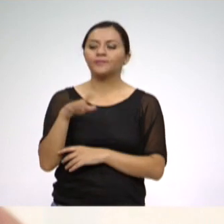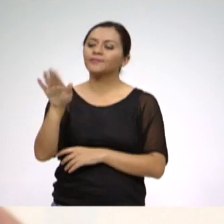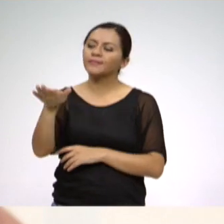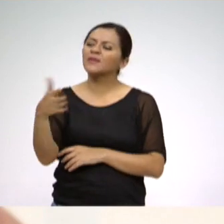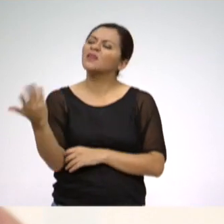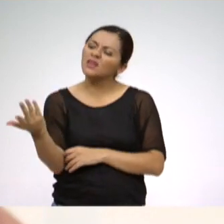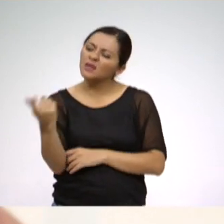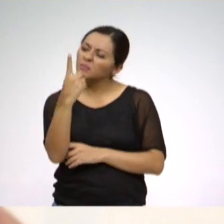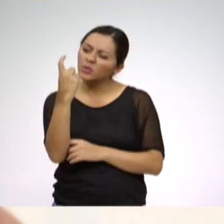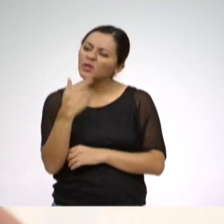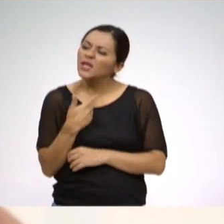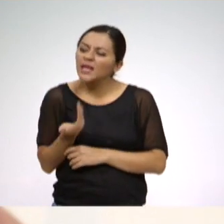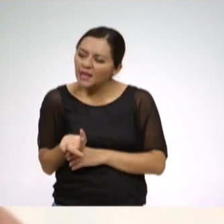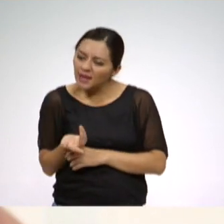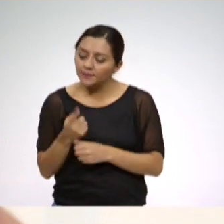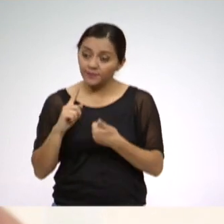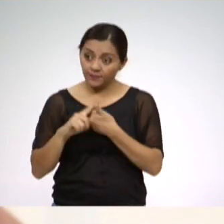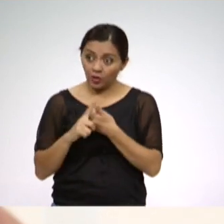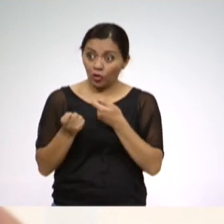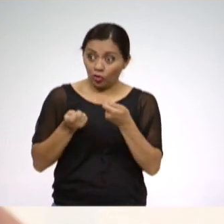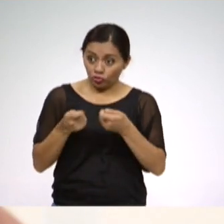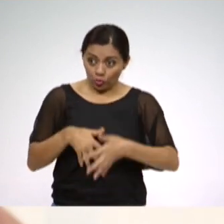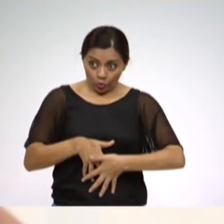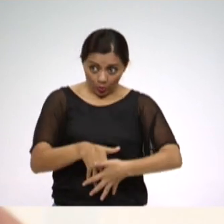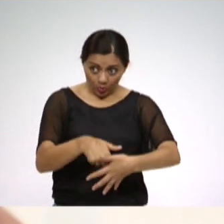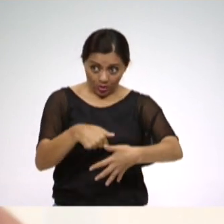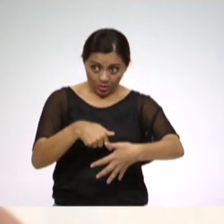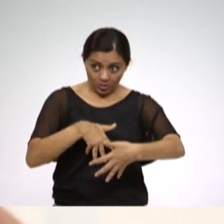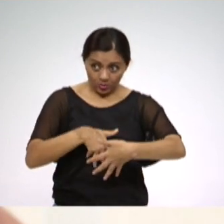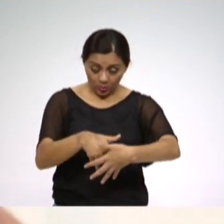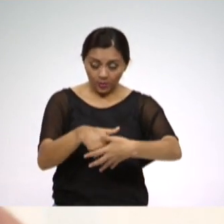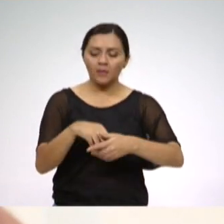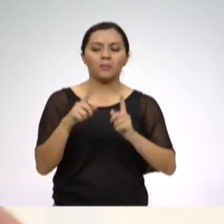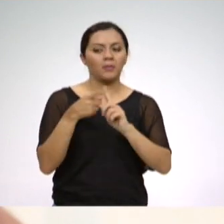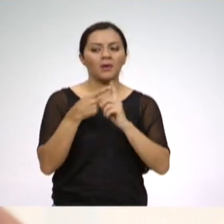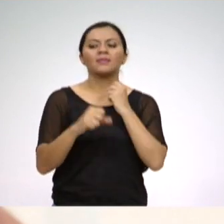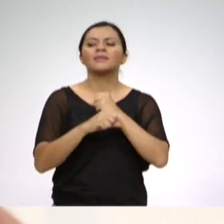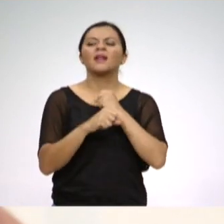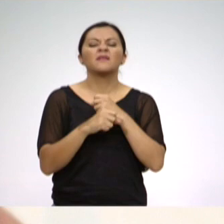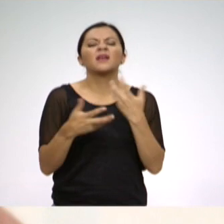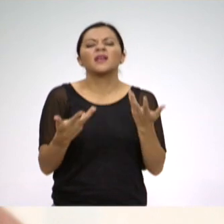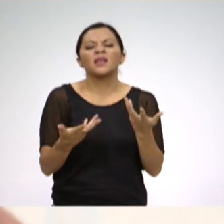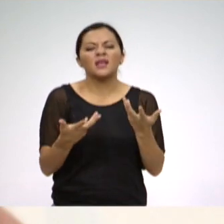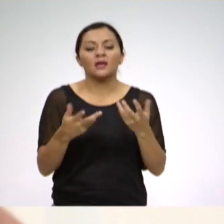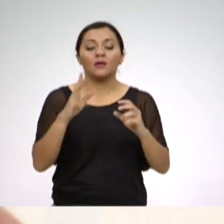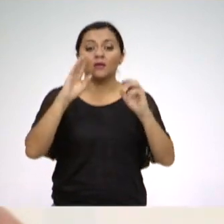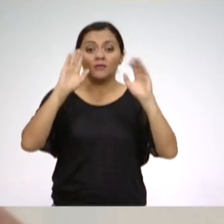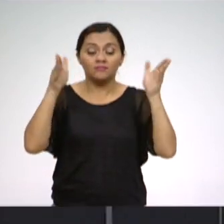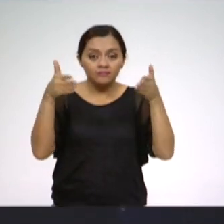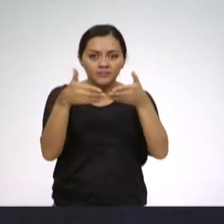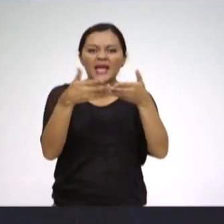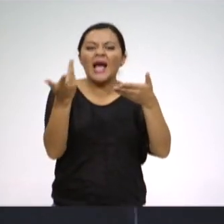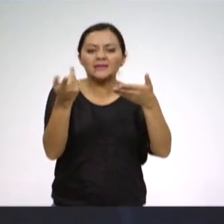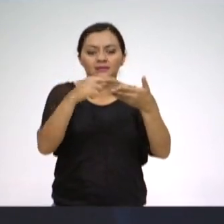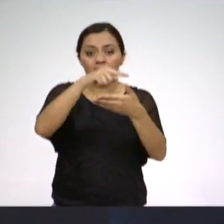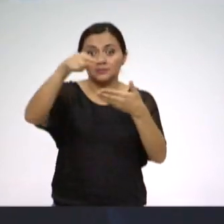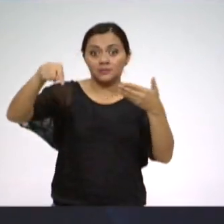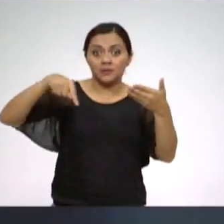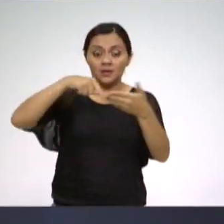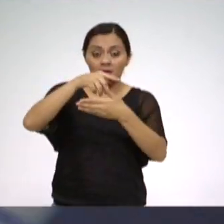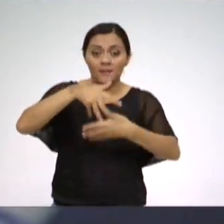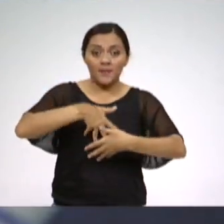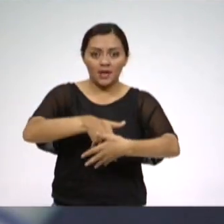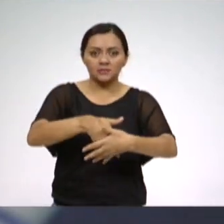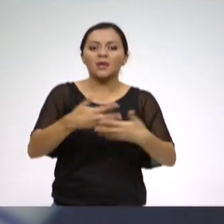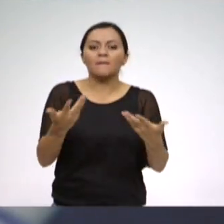el motivo de consulta, que en este caso es el control prenatal, sino se trabaja sobre todo lo que pasa alrededor de ese embarazo, es decir, la situación que